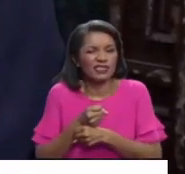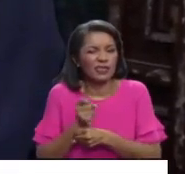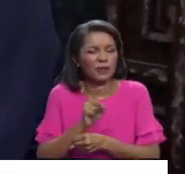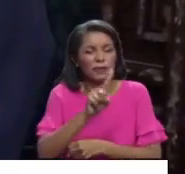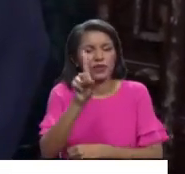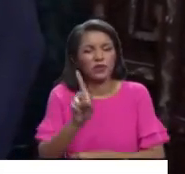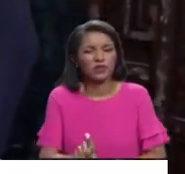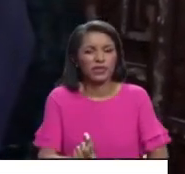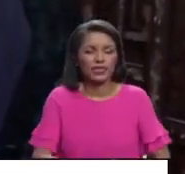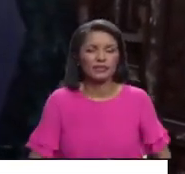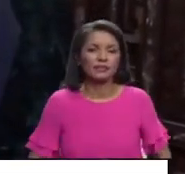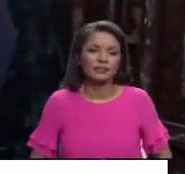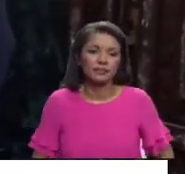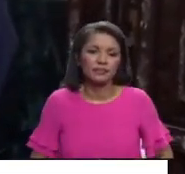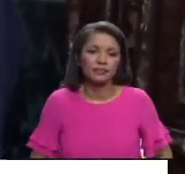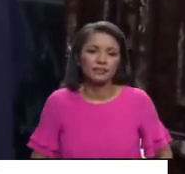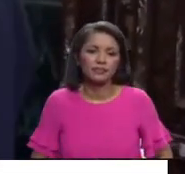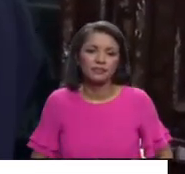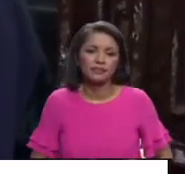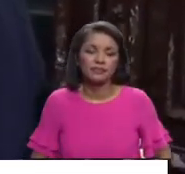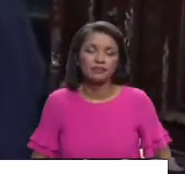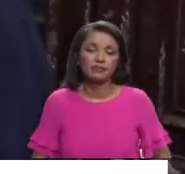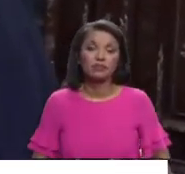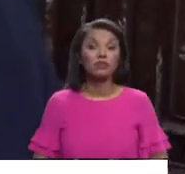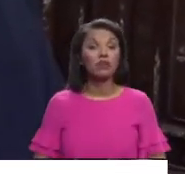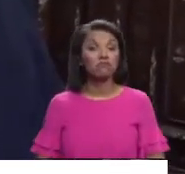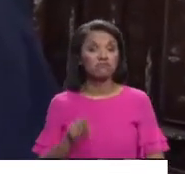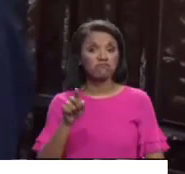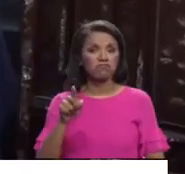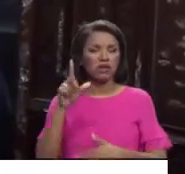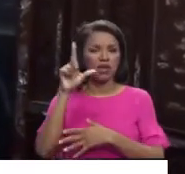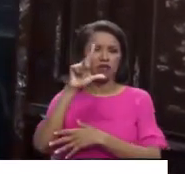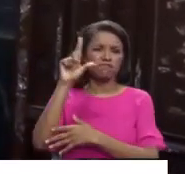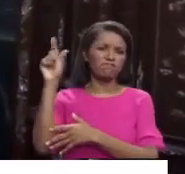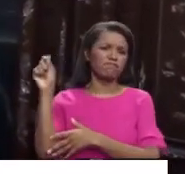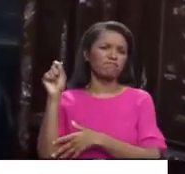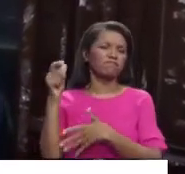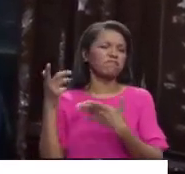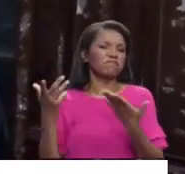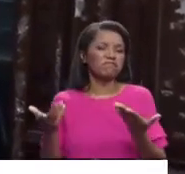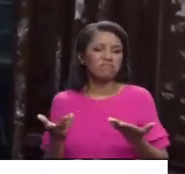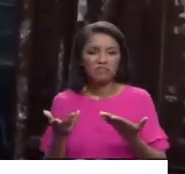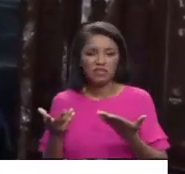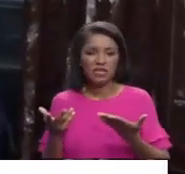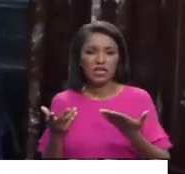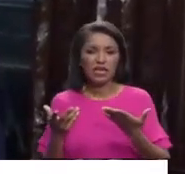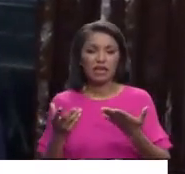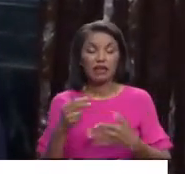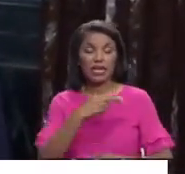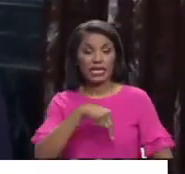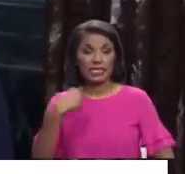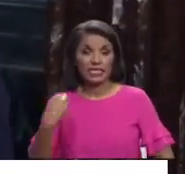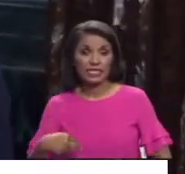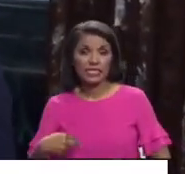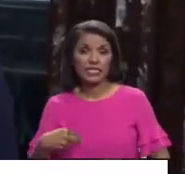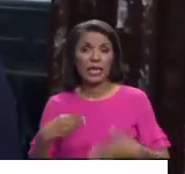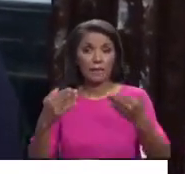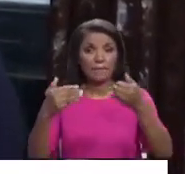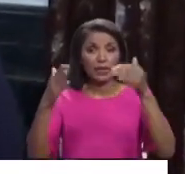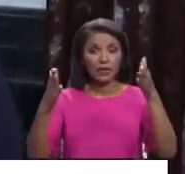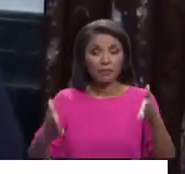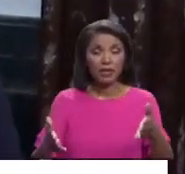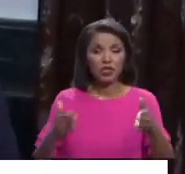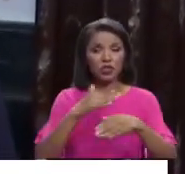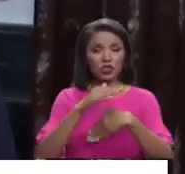Luna y quiénes pueden participar? Bueno, el Festival de la Luna consiste en un intercambio intercultural entre la comunidad china Panamá.